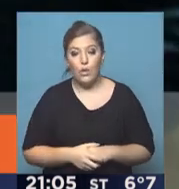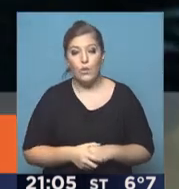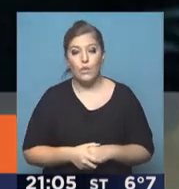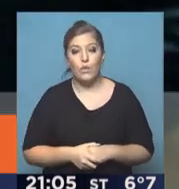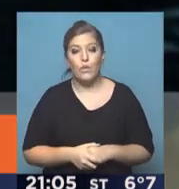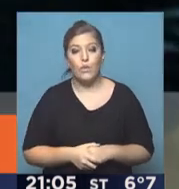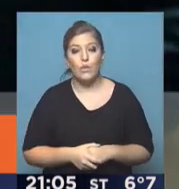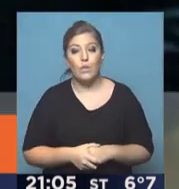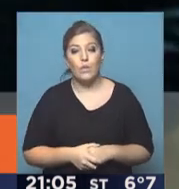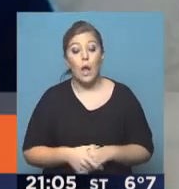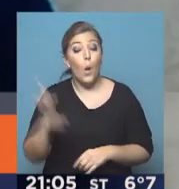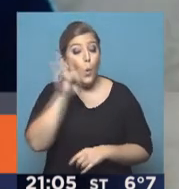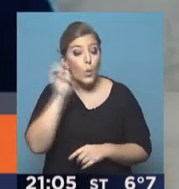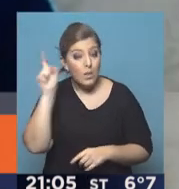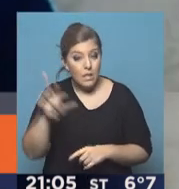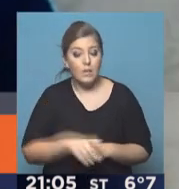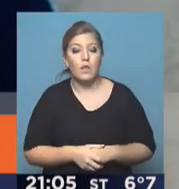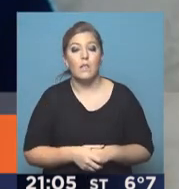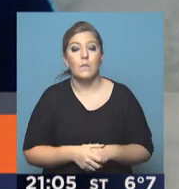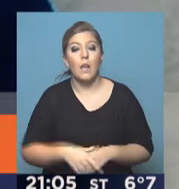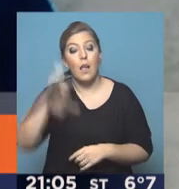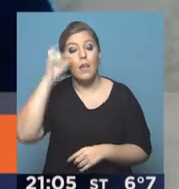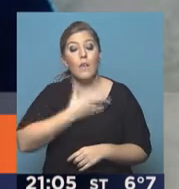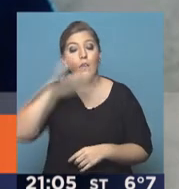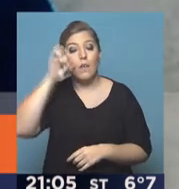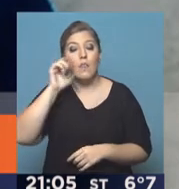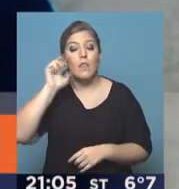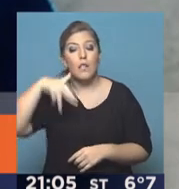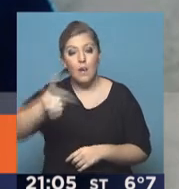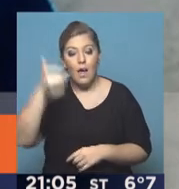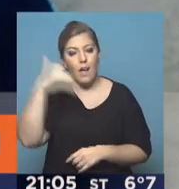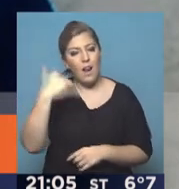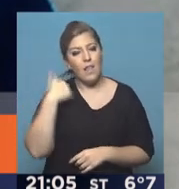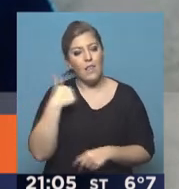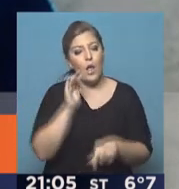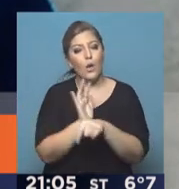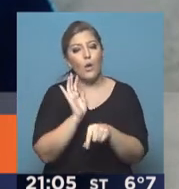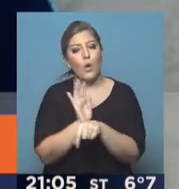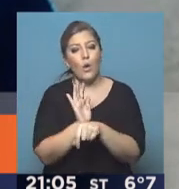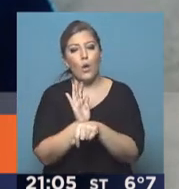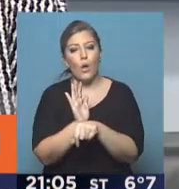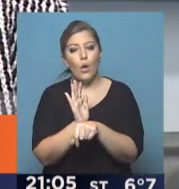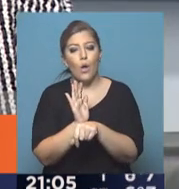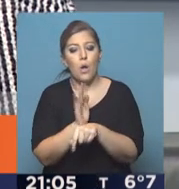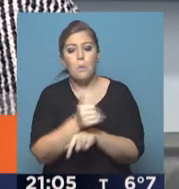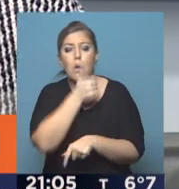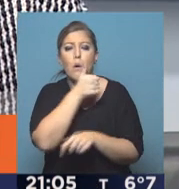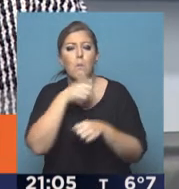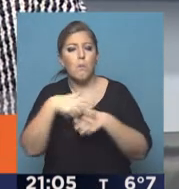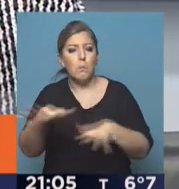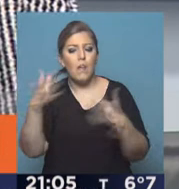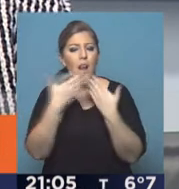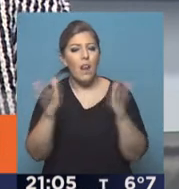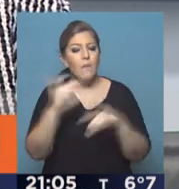el unicenter la efedrina que circuló en la argentina como si fuera agua